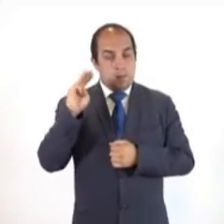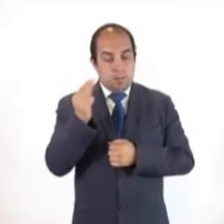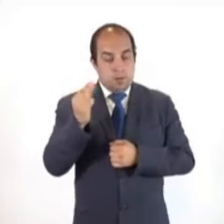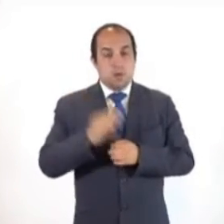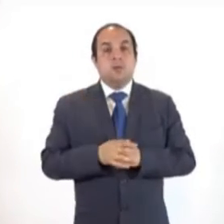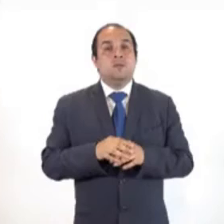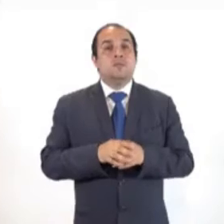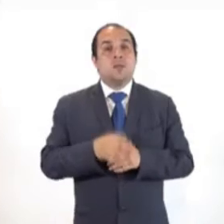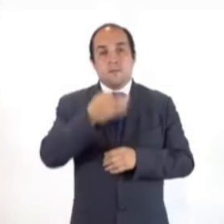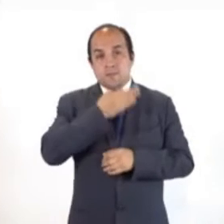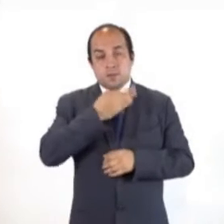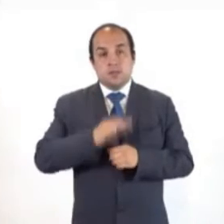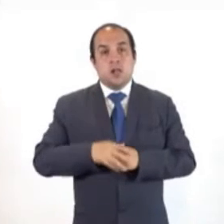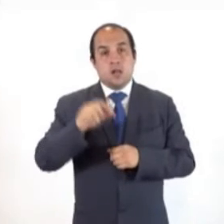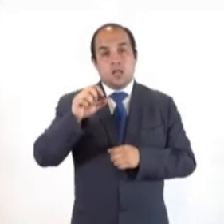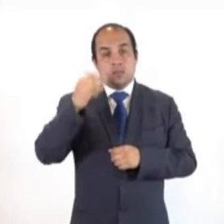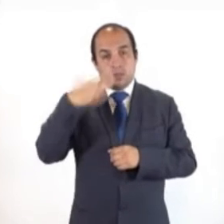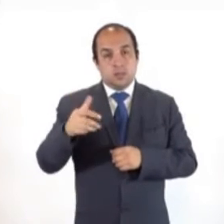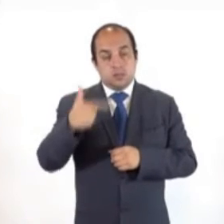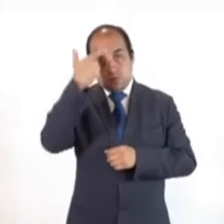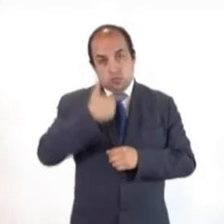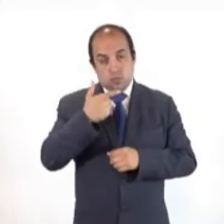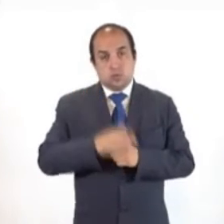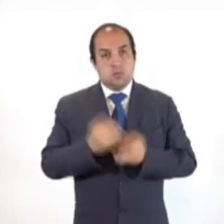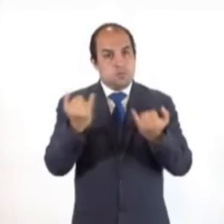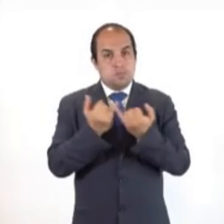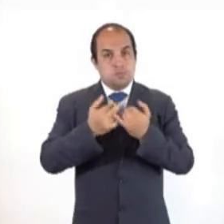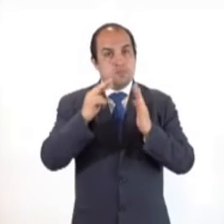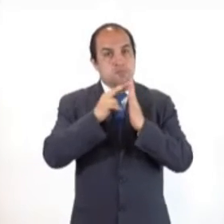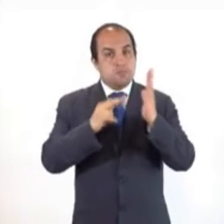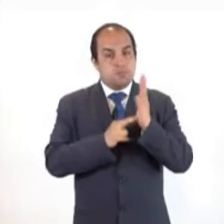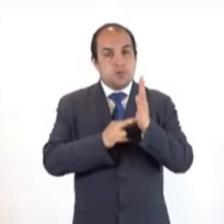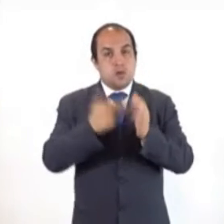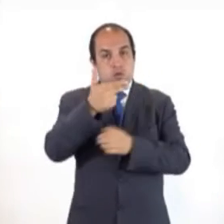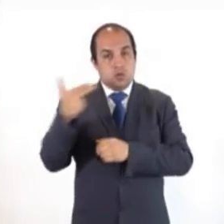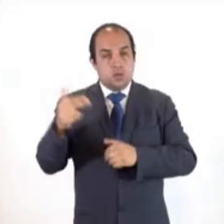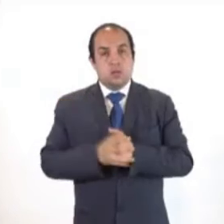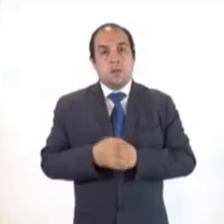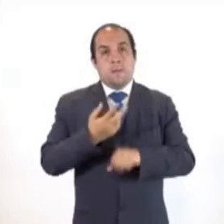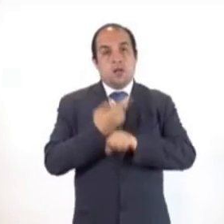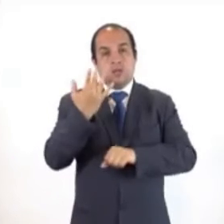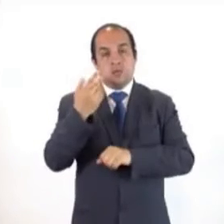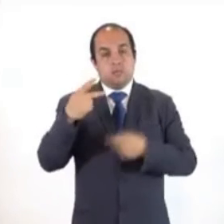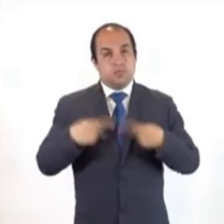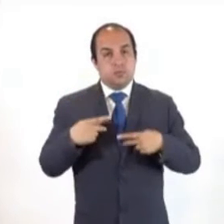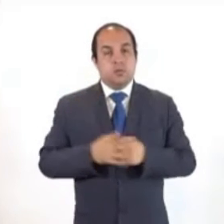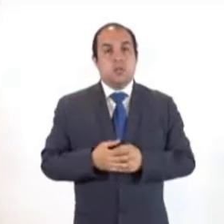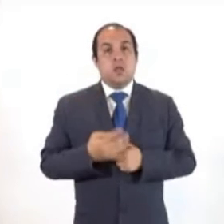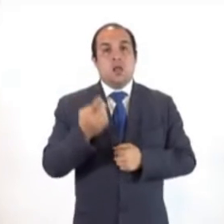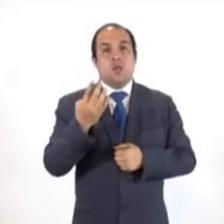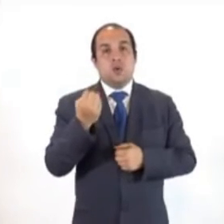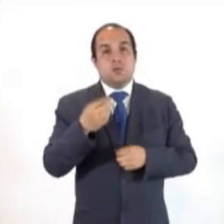infantiles hasta las 22 horas, con la misma regla que convenciones en hoteles, un máximo de 50 personas y un mínimo de 9 metros cuadrados